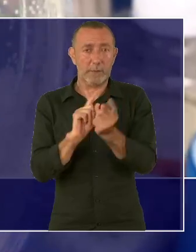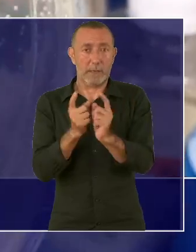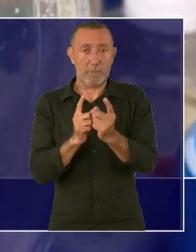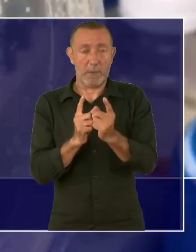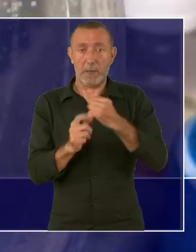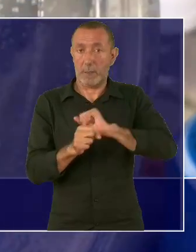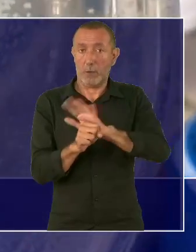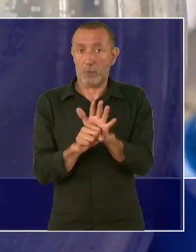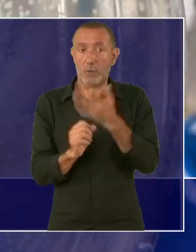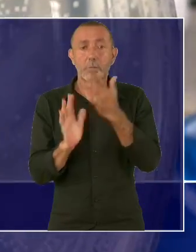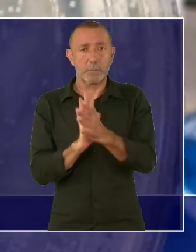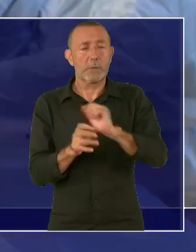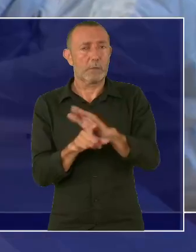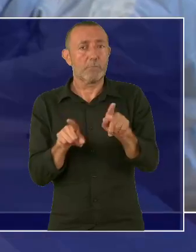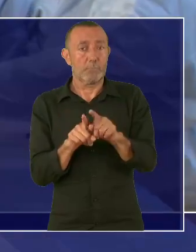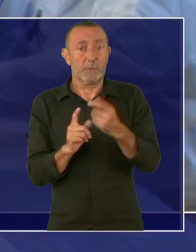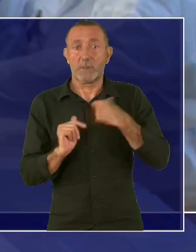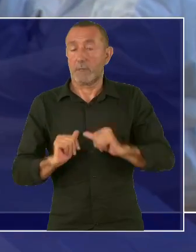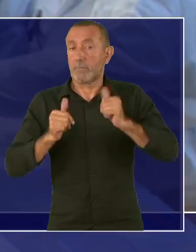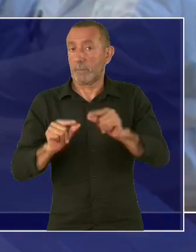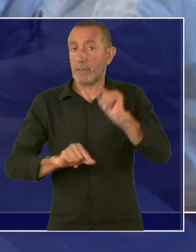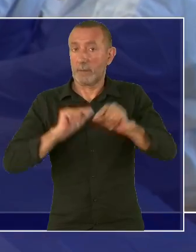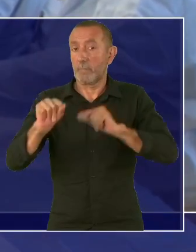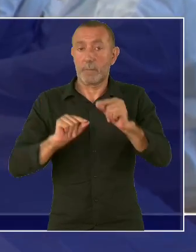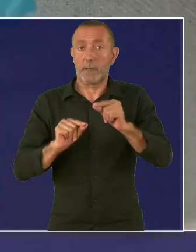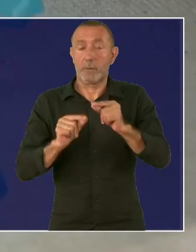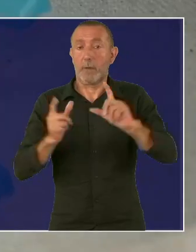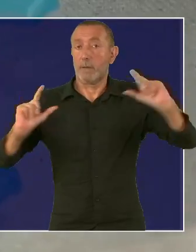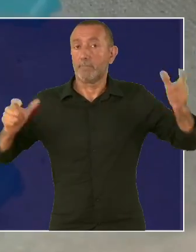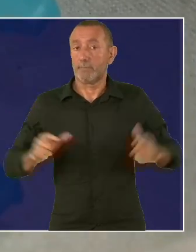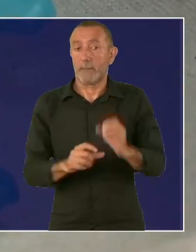nuevo vecino entre los virus que no se pueden reducir a cero y seguirá conviviendo con nosotros.